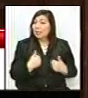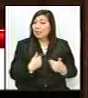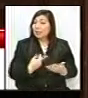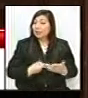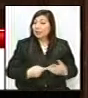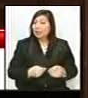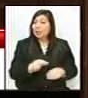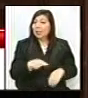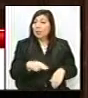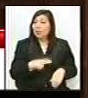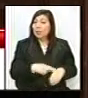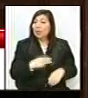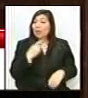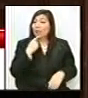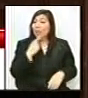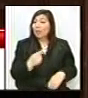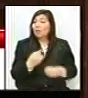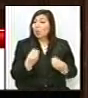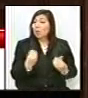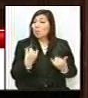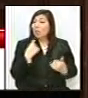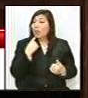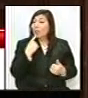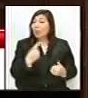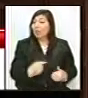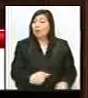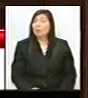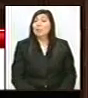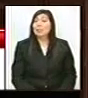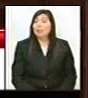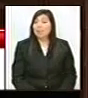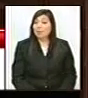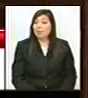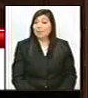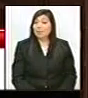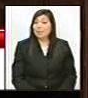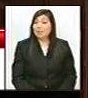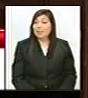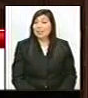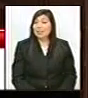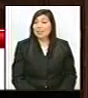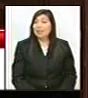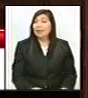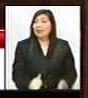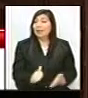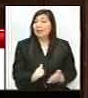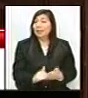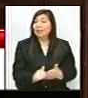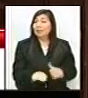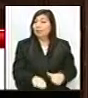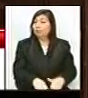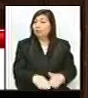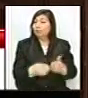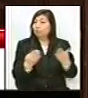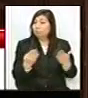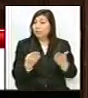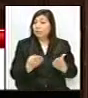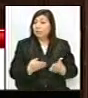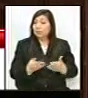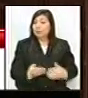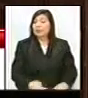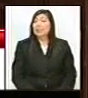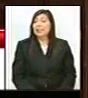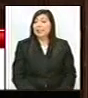la naturaleza de denuncia. Y como denuncia, lo único que justifica es abrir diligencias